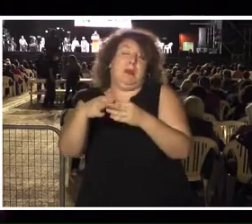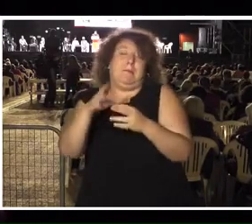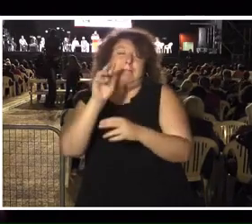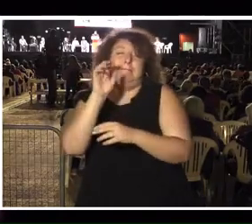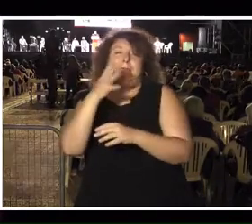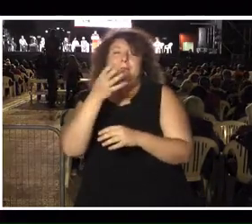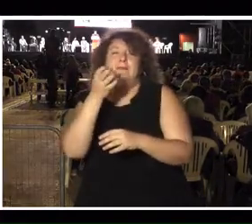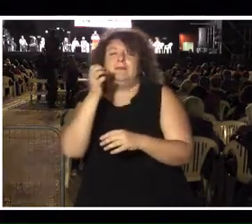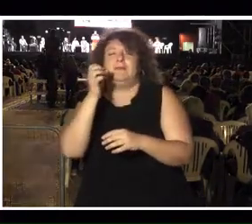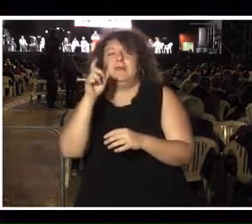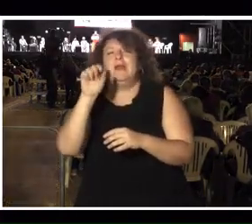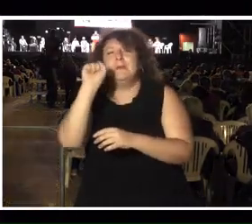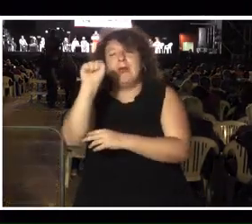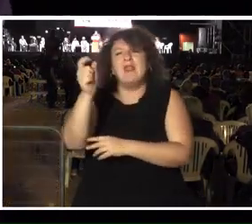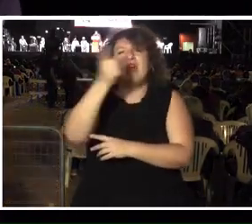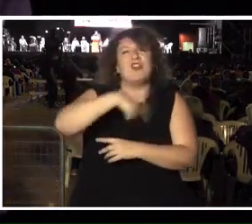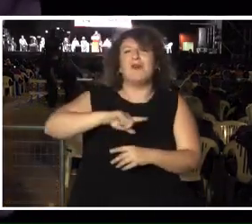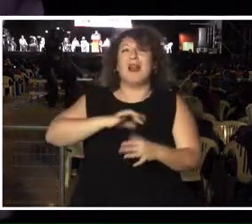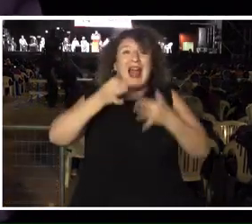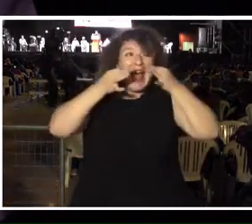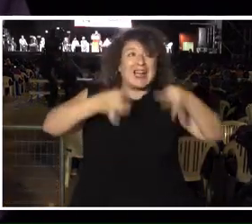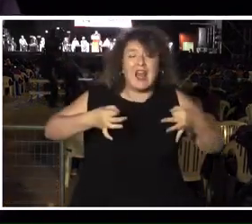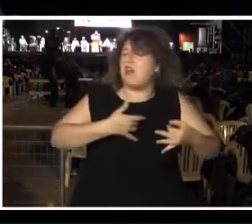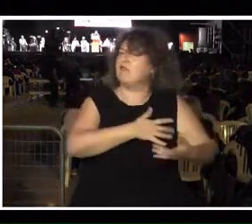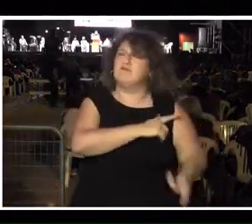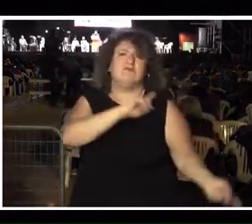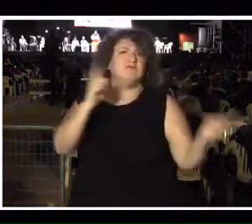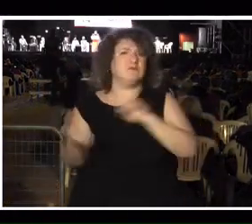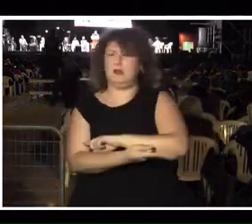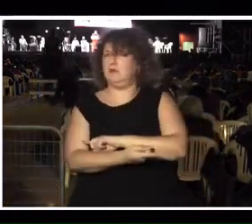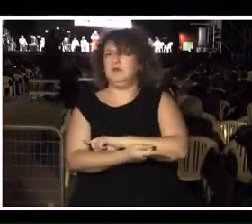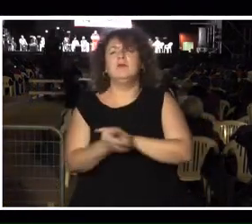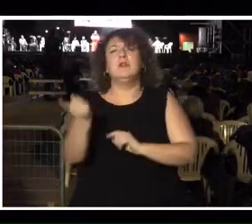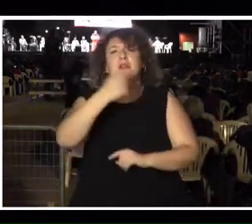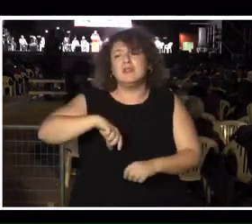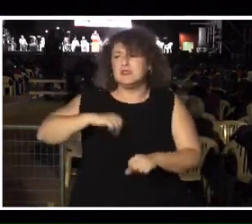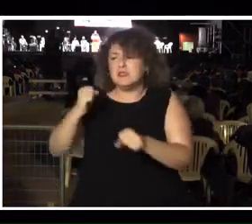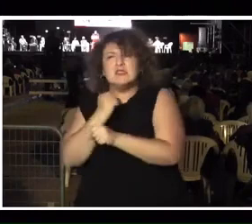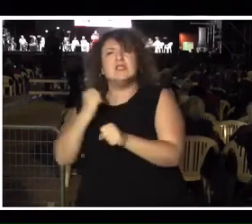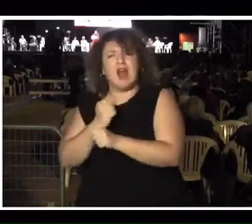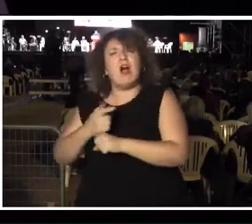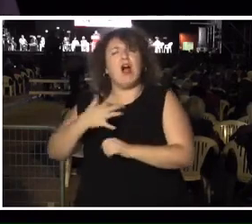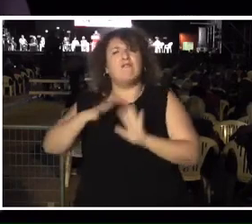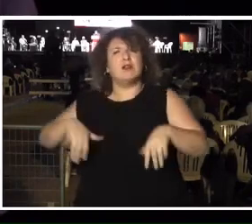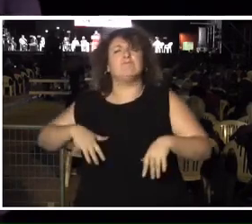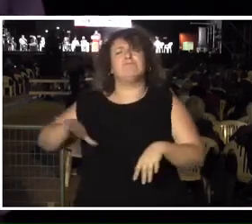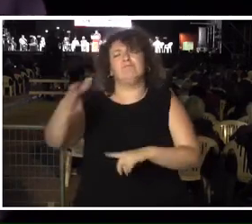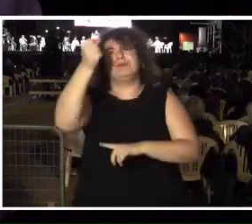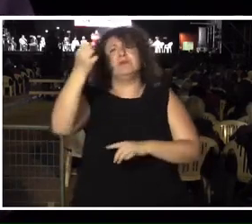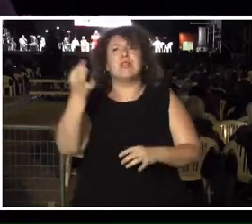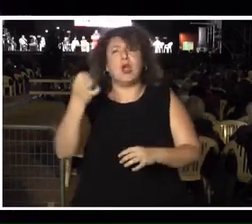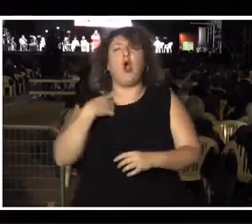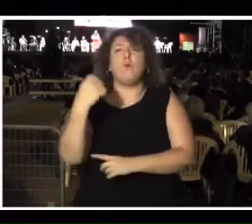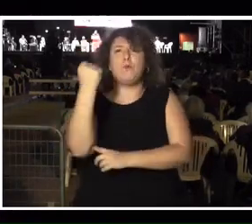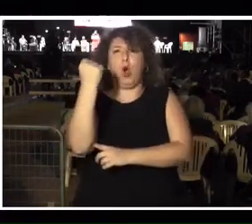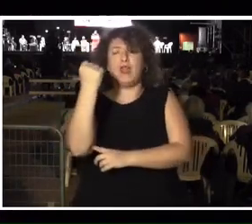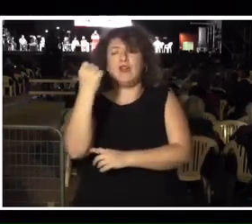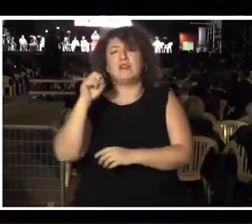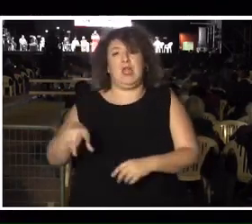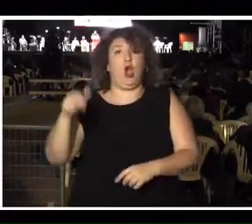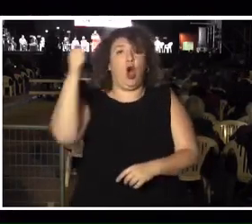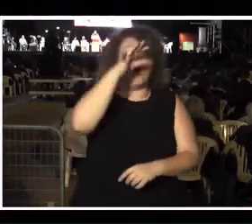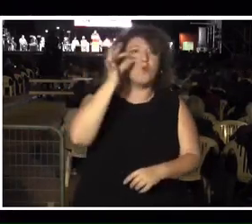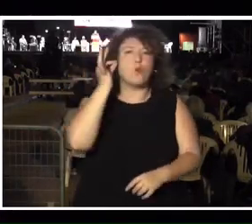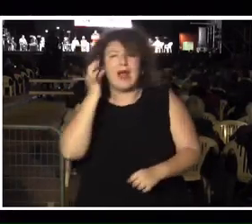lo hicimos con la voluntad de transformar de raíz la realidad, de hacer la revolución para que los trabajadores tengan el poder y las trabajadoras también. Y eso, camaradas, no